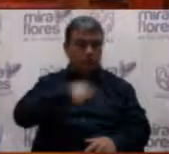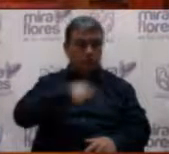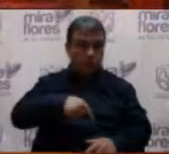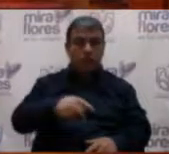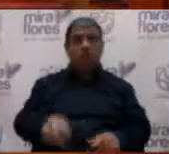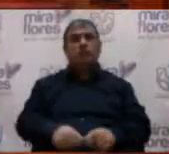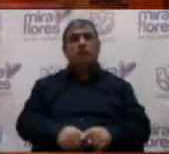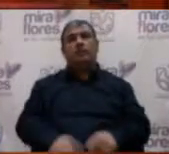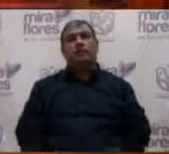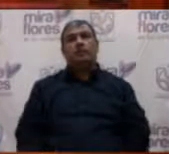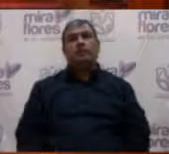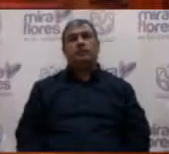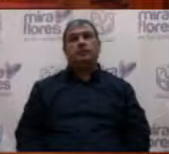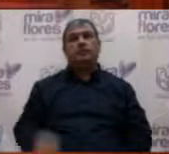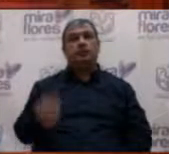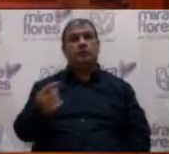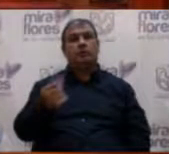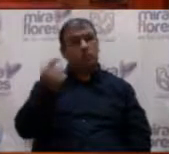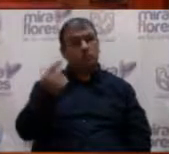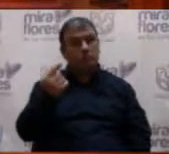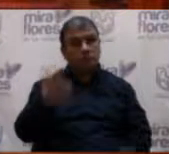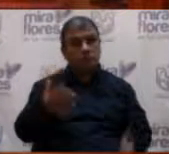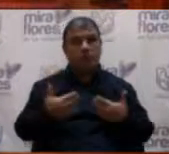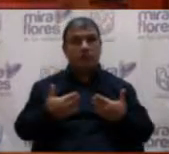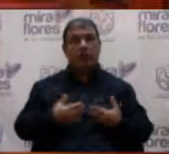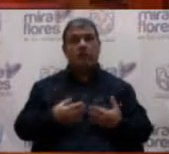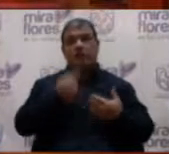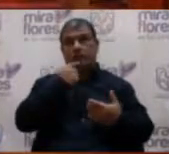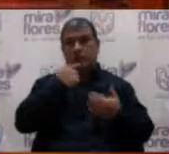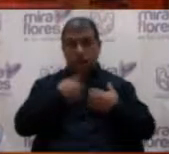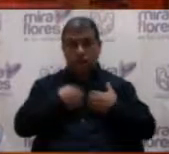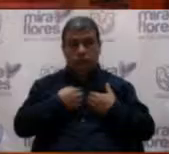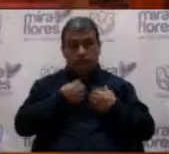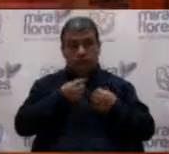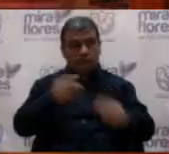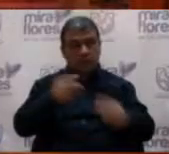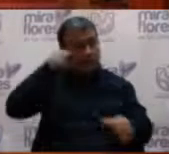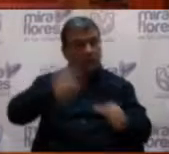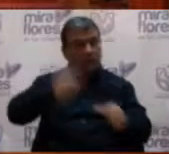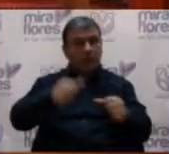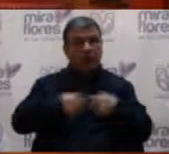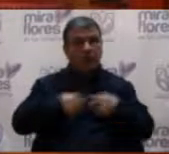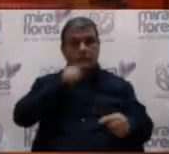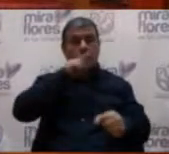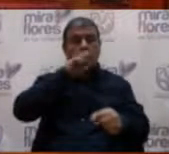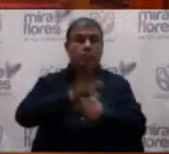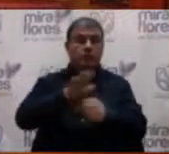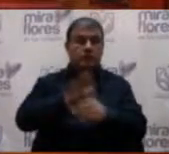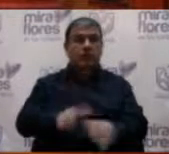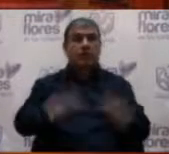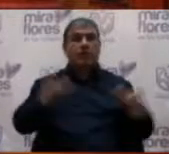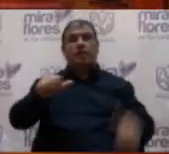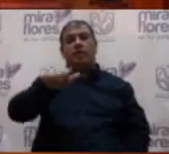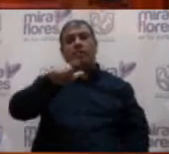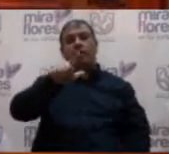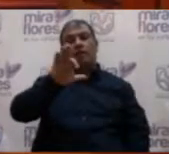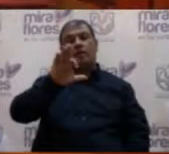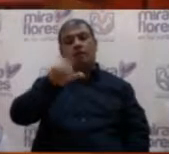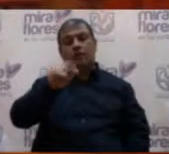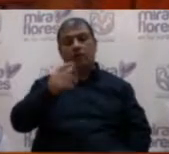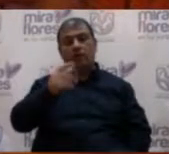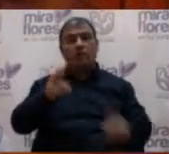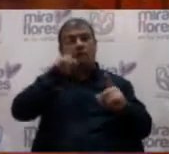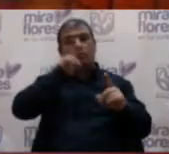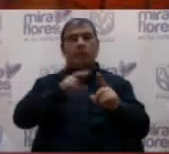Entonces, solamente me cabe recordar que tenemos un compromiso muy grande, Alfredo, y